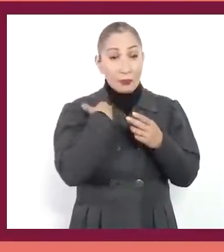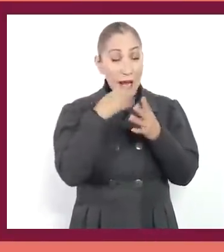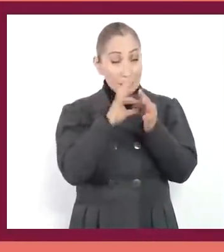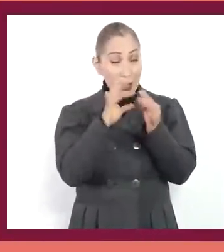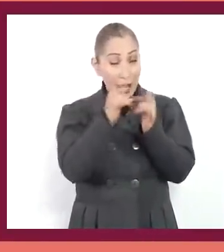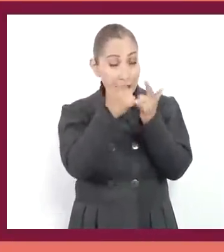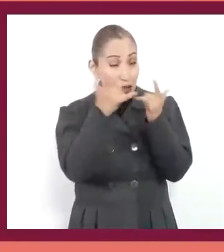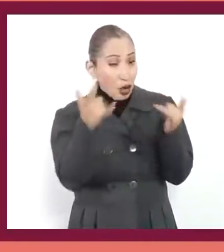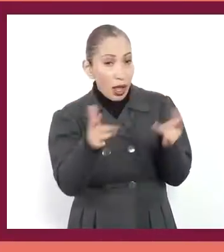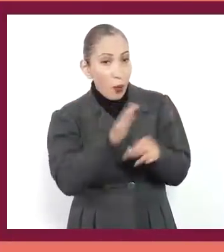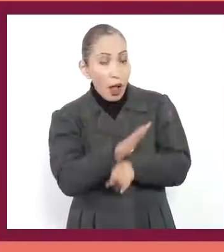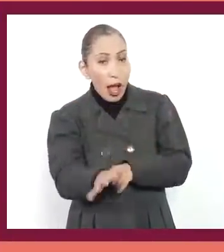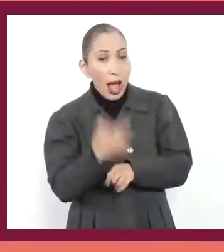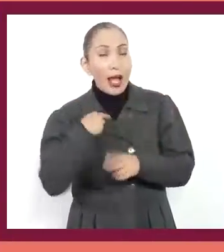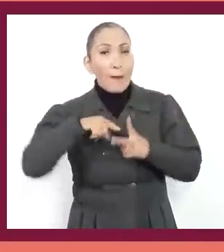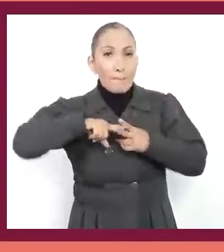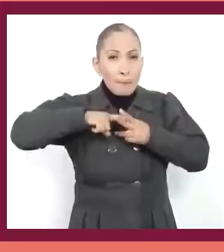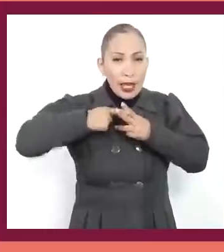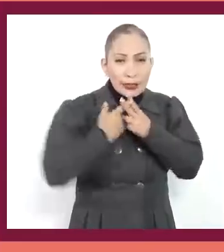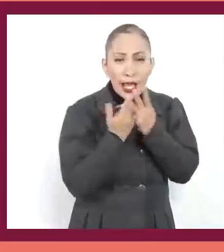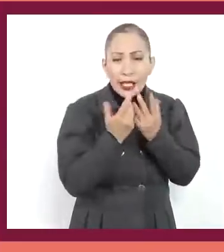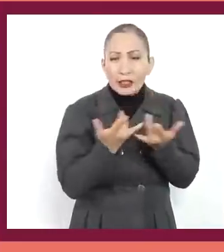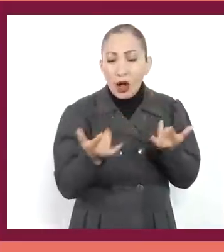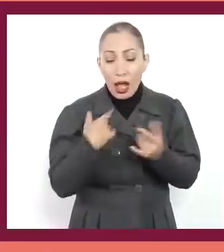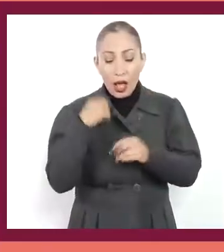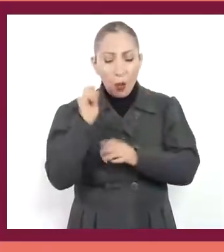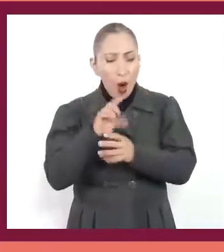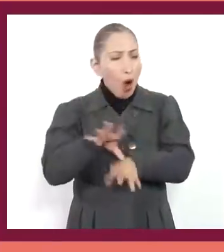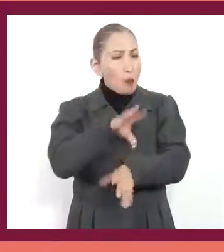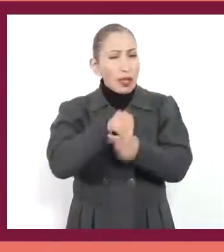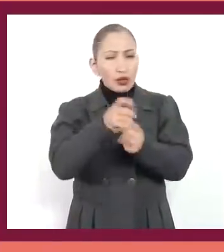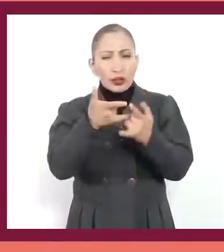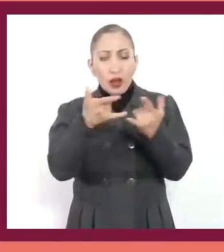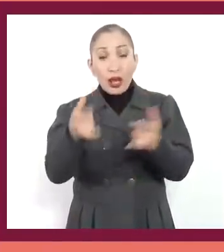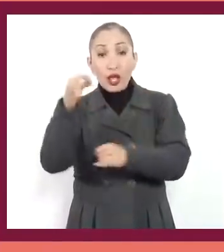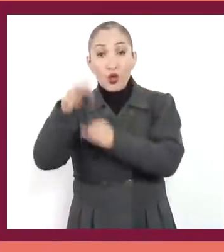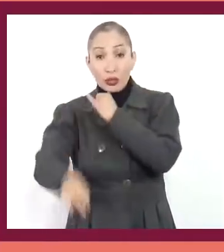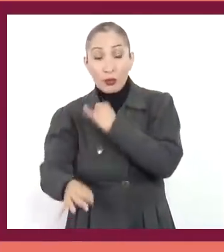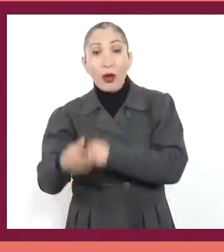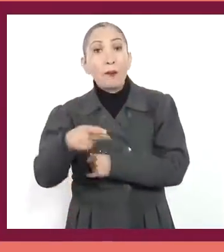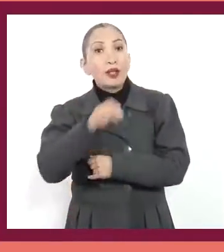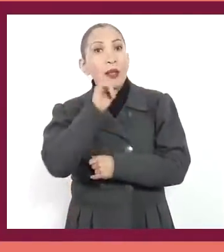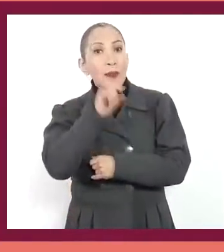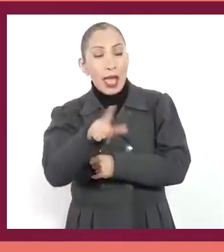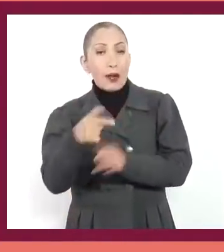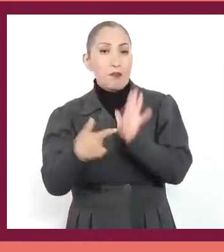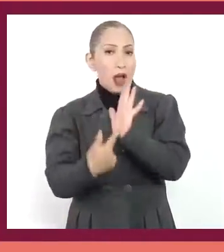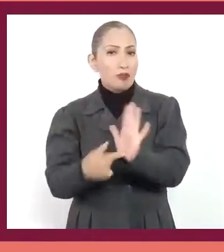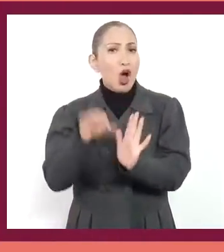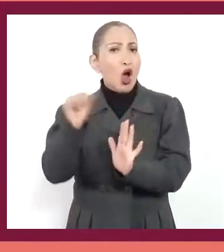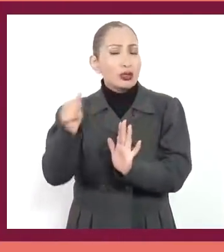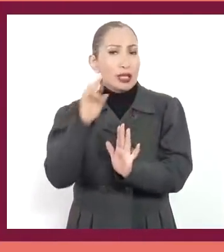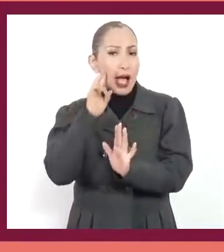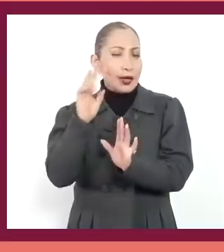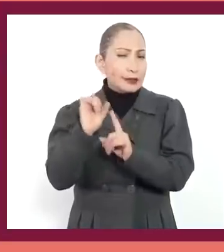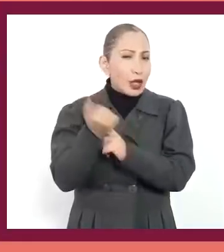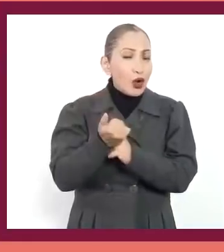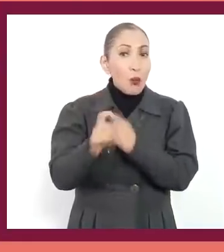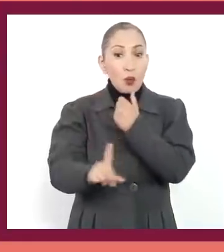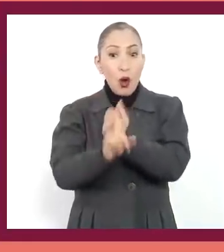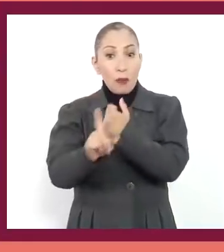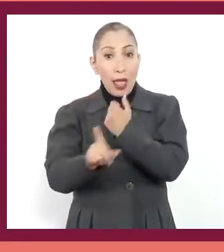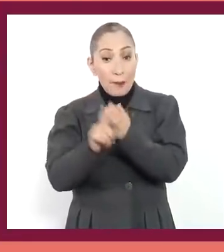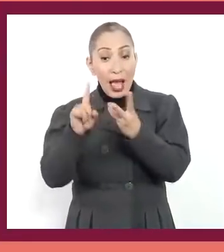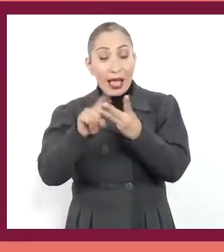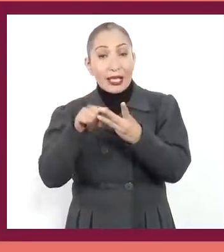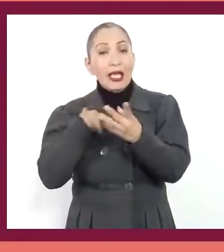una historia es introducción, desarrollo y conclusión, pero también se presentan una situación, un conflicto